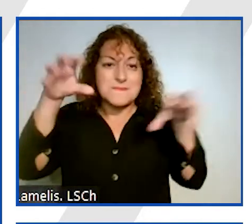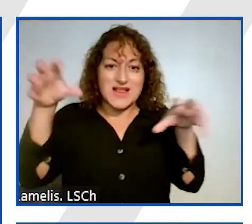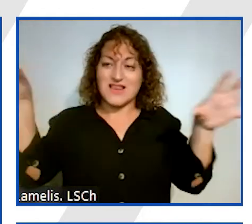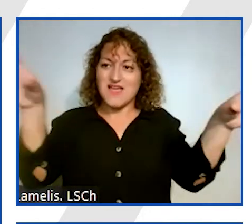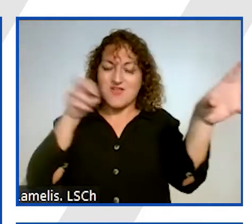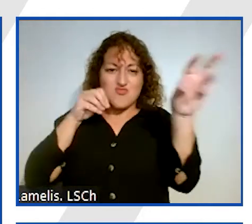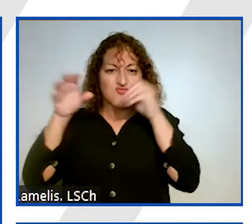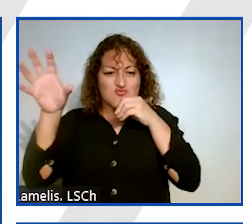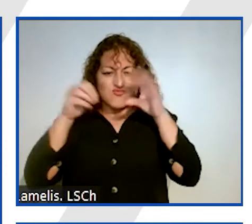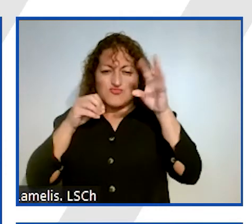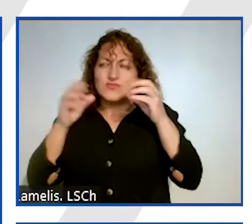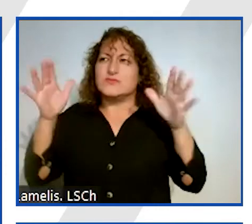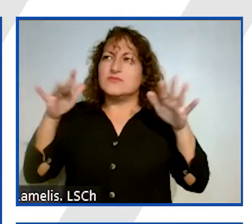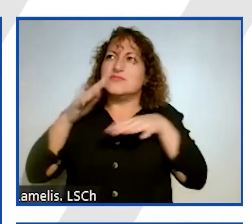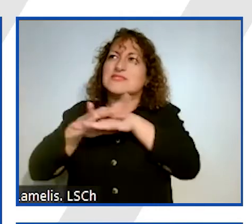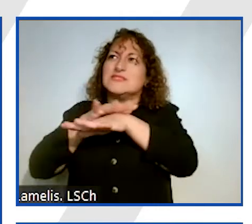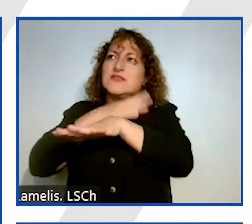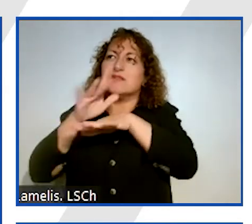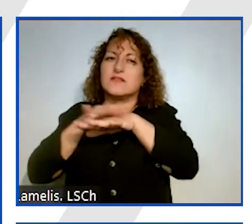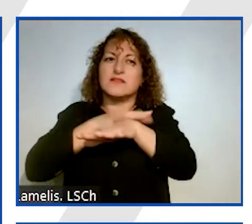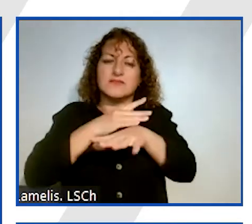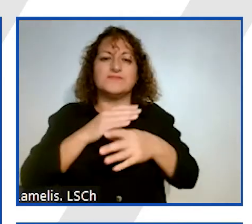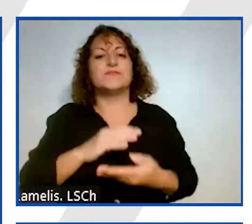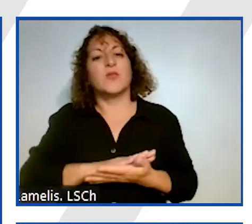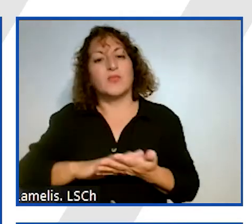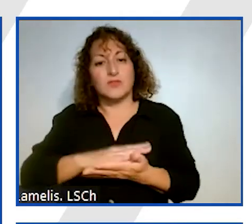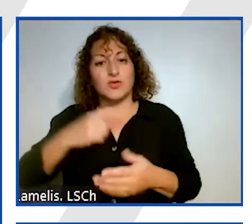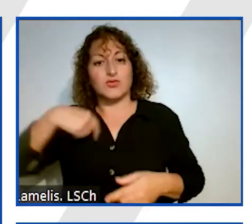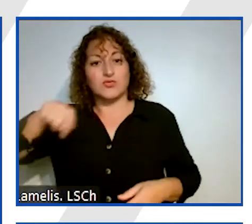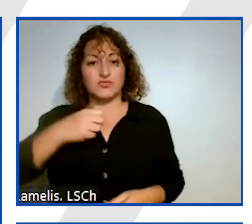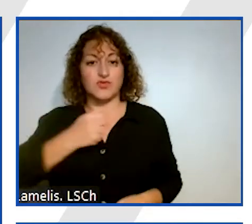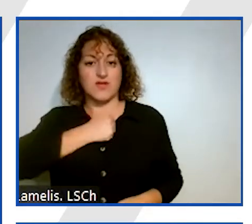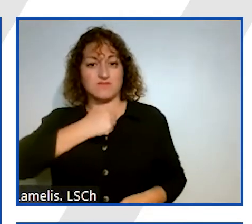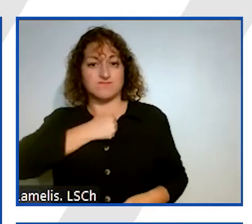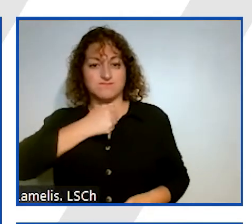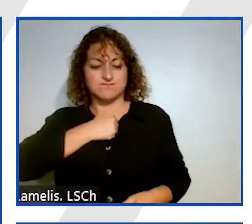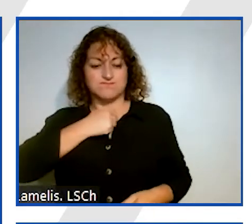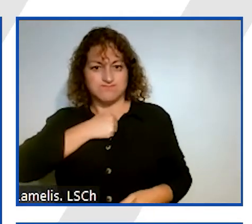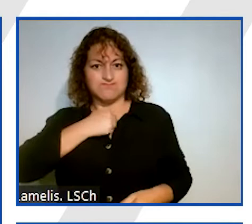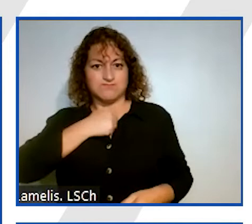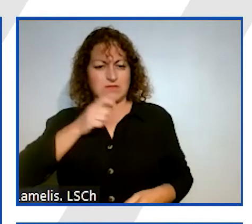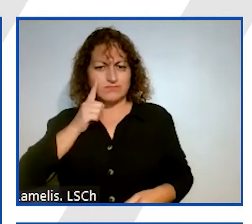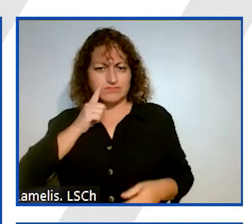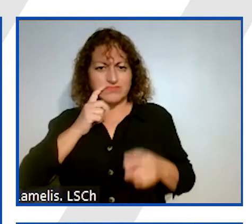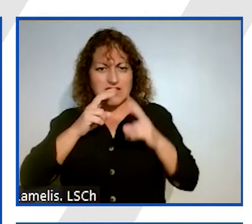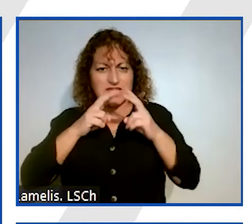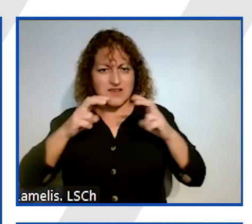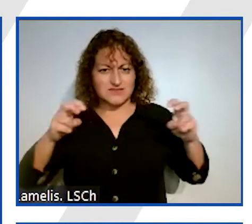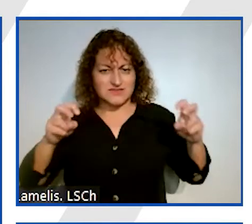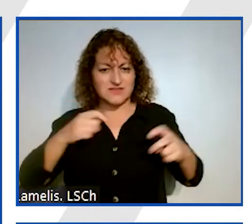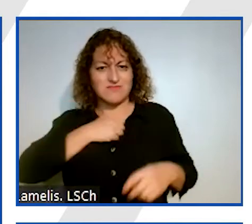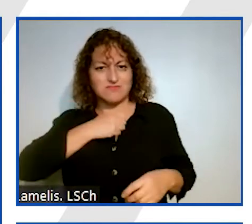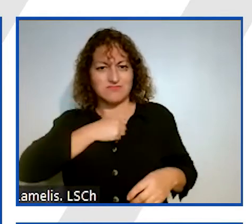animales, nuestro ritmo cardíaco genera un campo eléctrico. Al ser un ciclo, genera siempre un campo eléctrico,